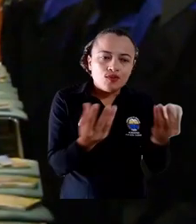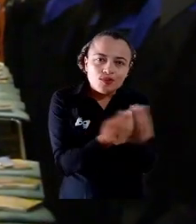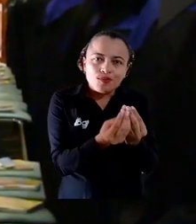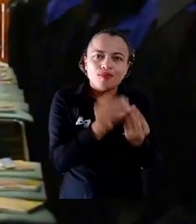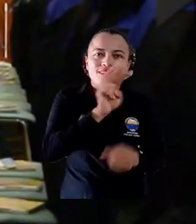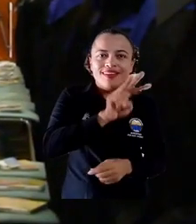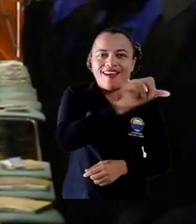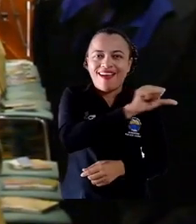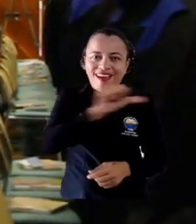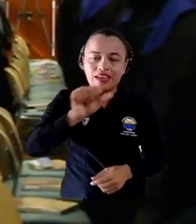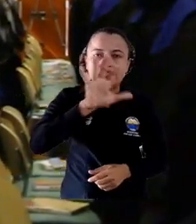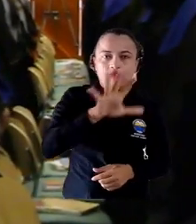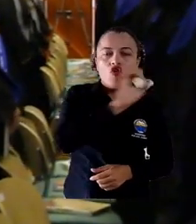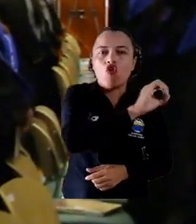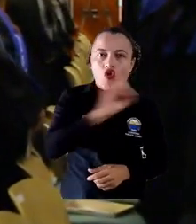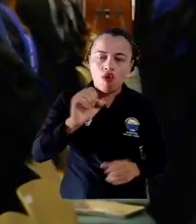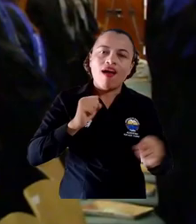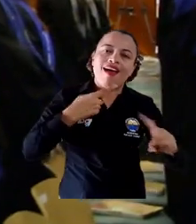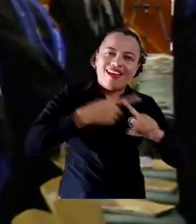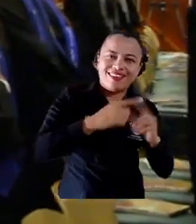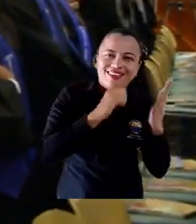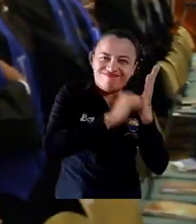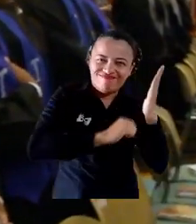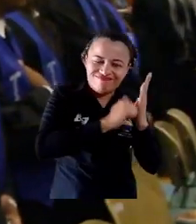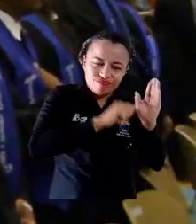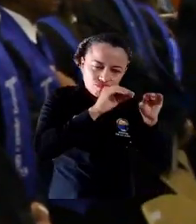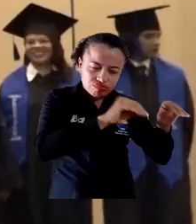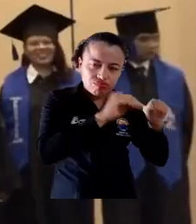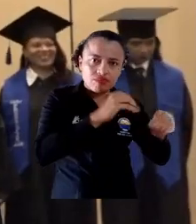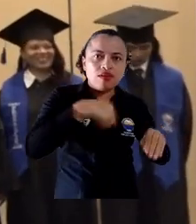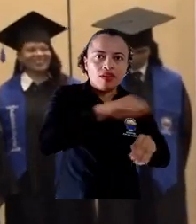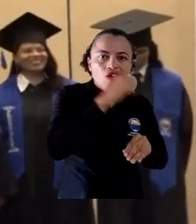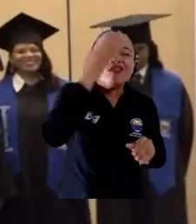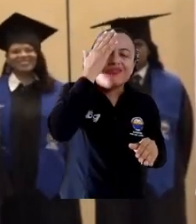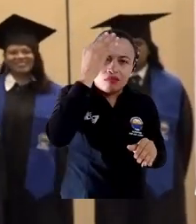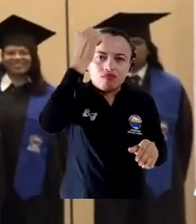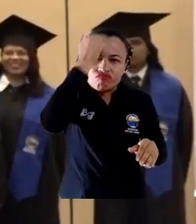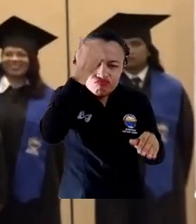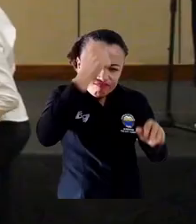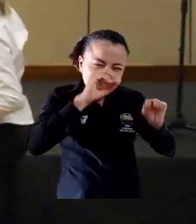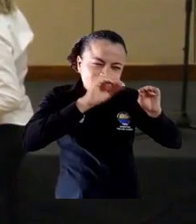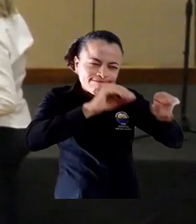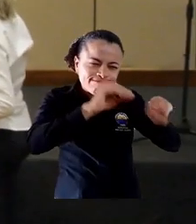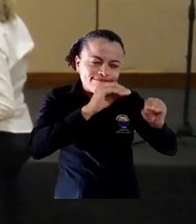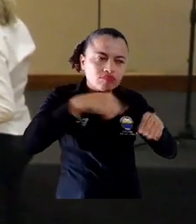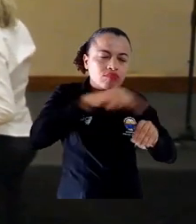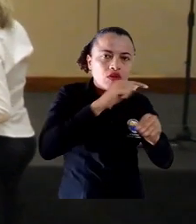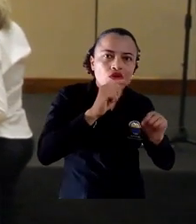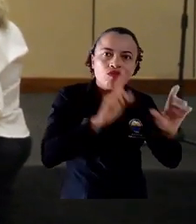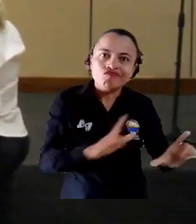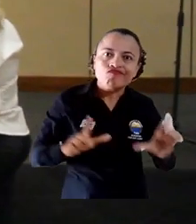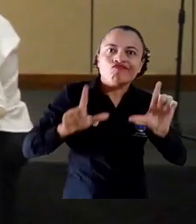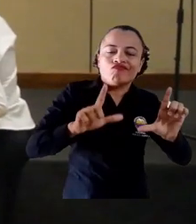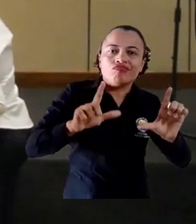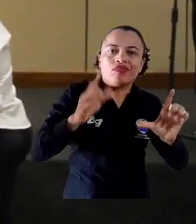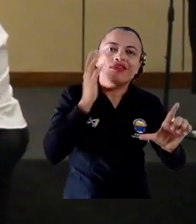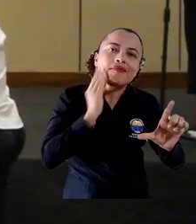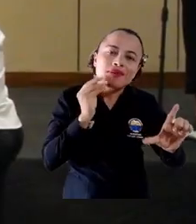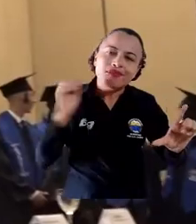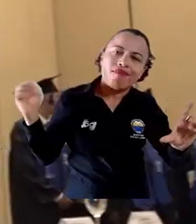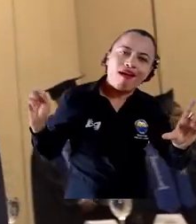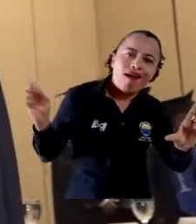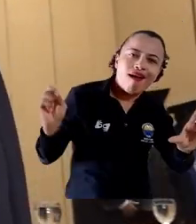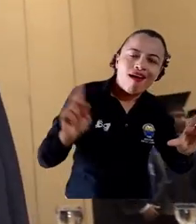Se trata de 3 mujeres y 5 hombres normalistas que recibieron una sólida formación pedagógica y disciplinar y cuyos títulos le otorgan valor agregado